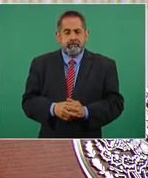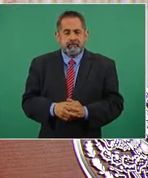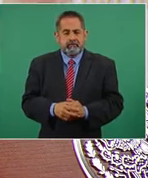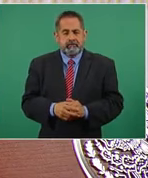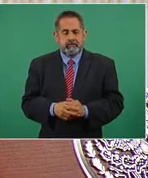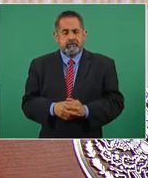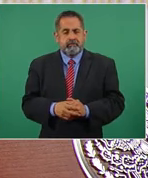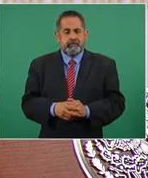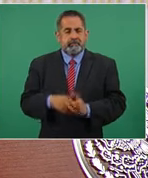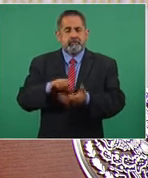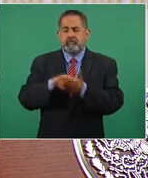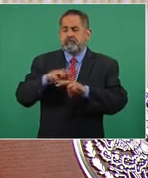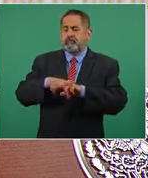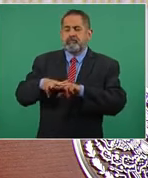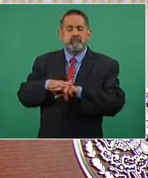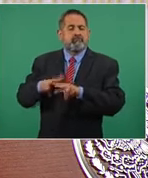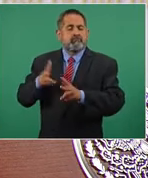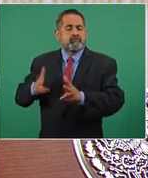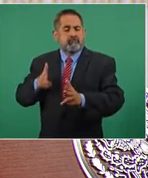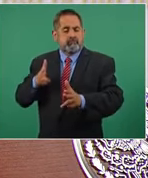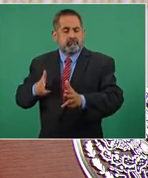Lo de los ferrocarriles